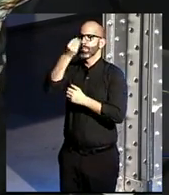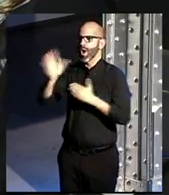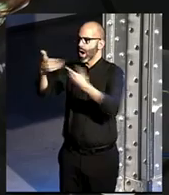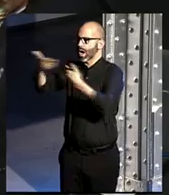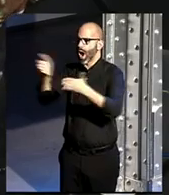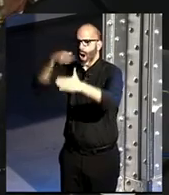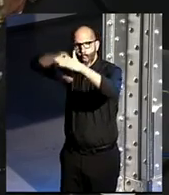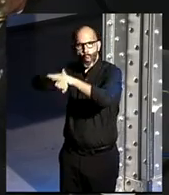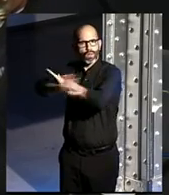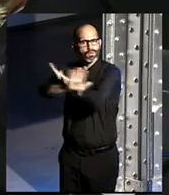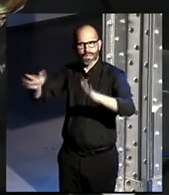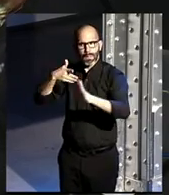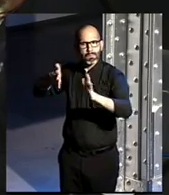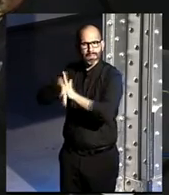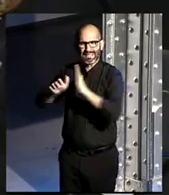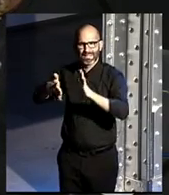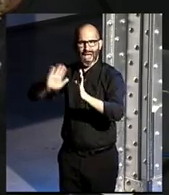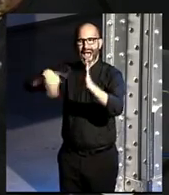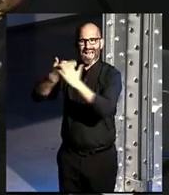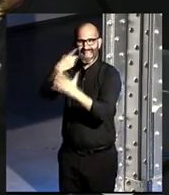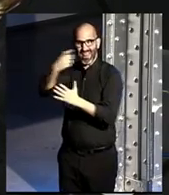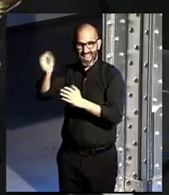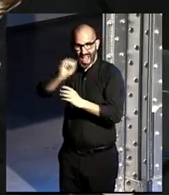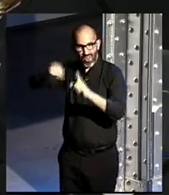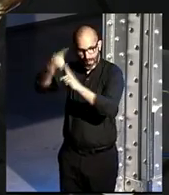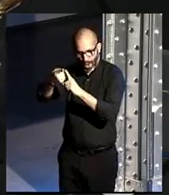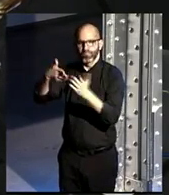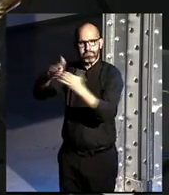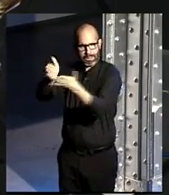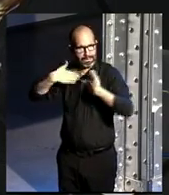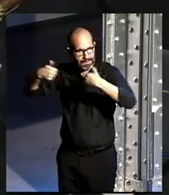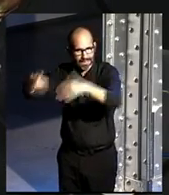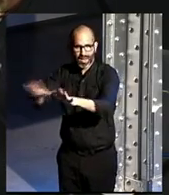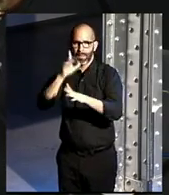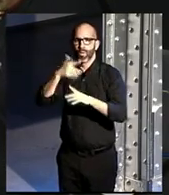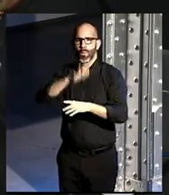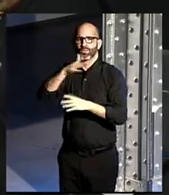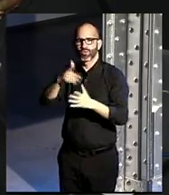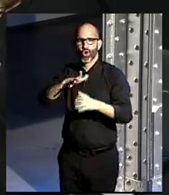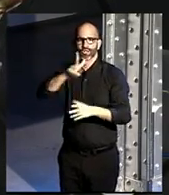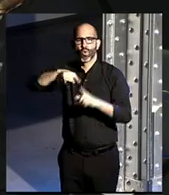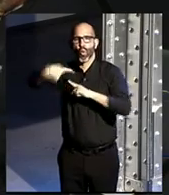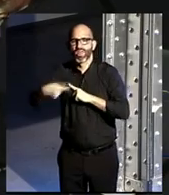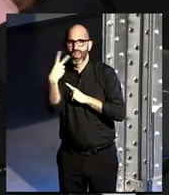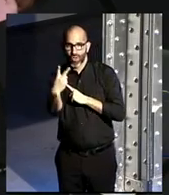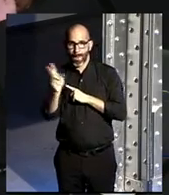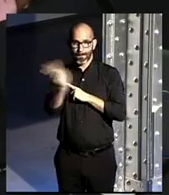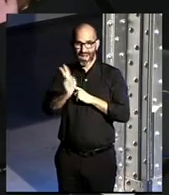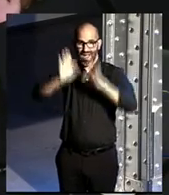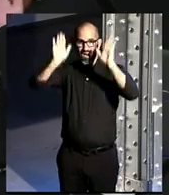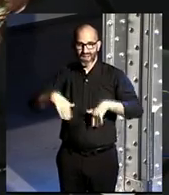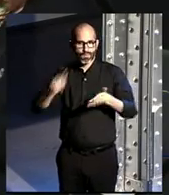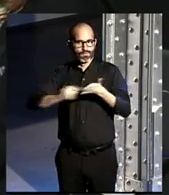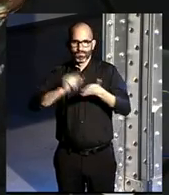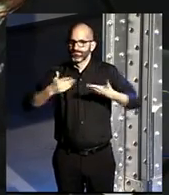y no lo vuelve a sacar hasta dentro de 100 años. De esto salen dos consecuencias. La primera, Verne deja con efecto inmediato de escribir